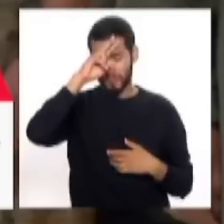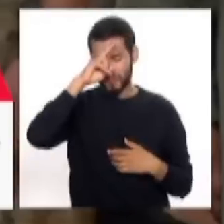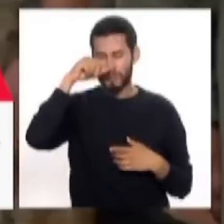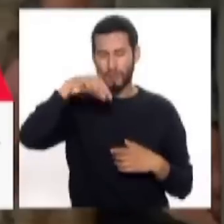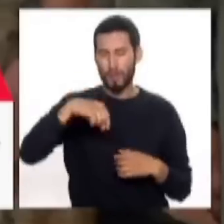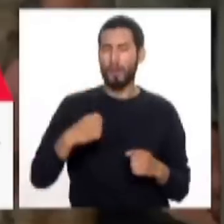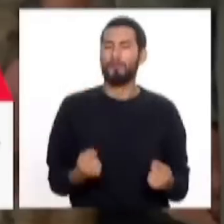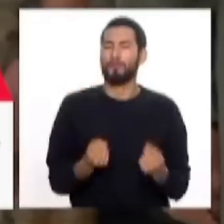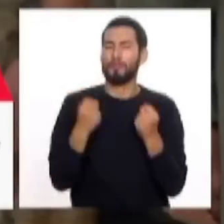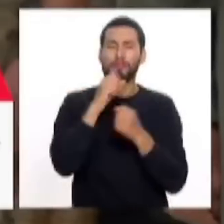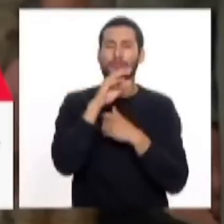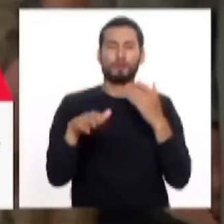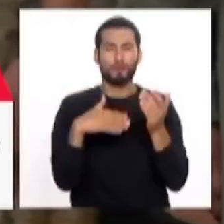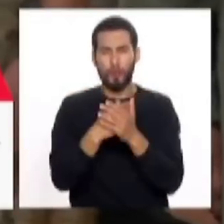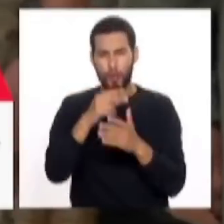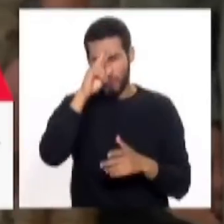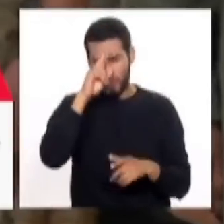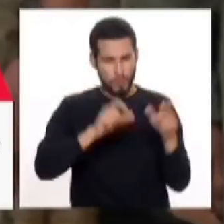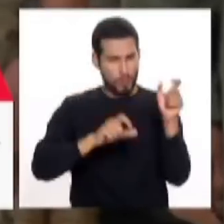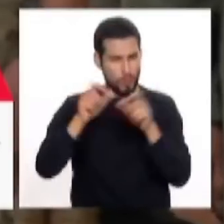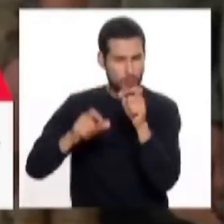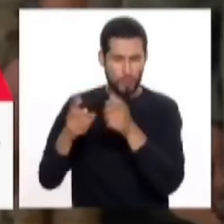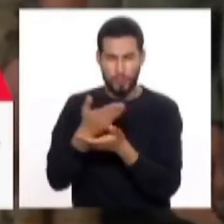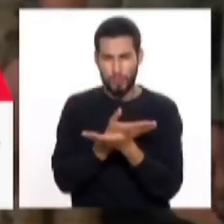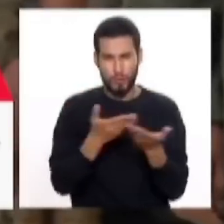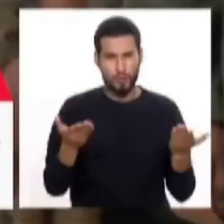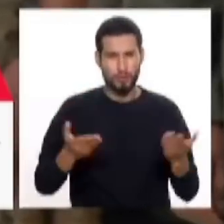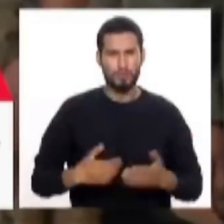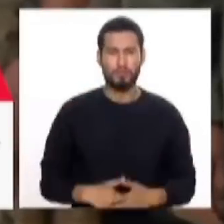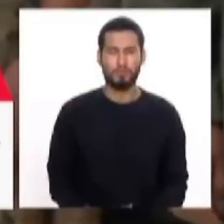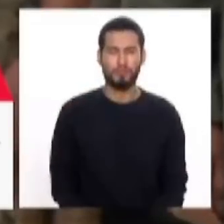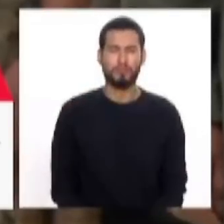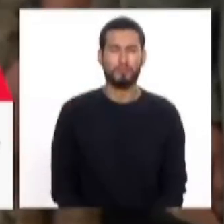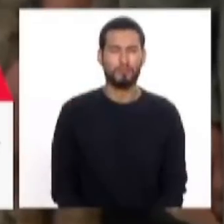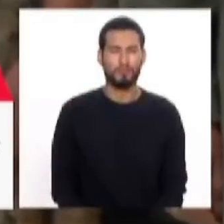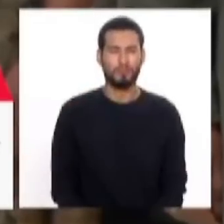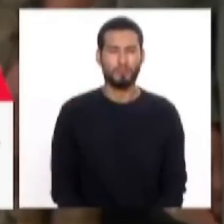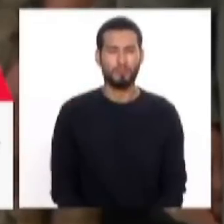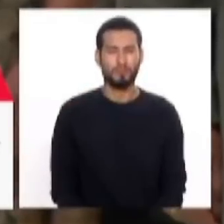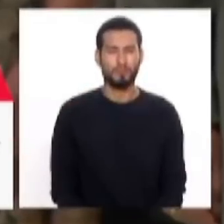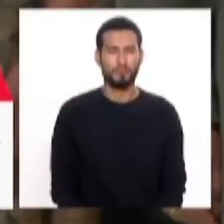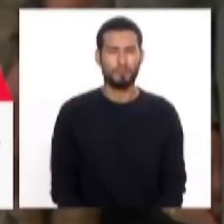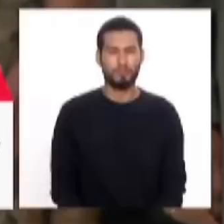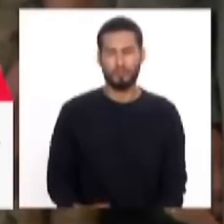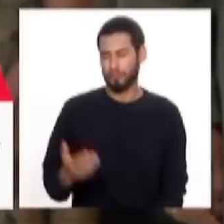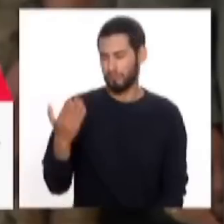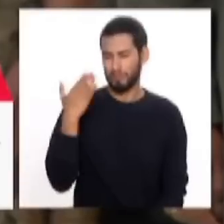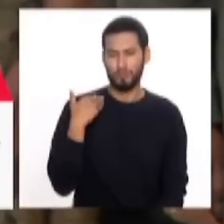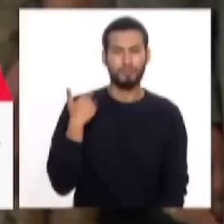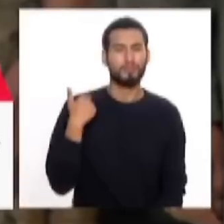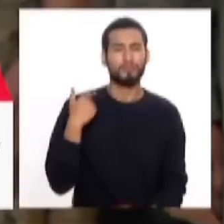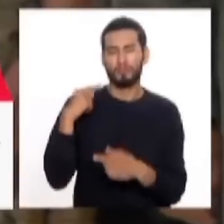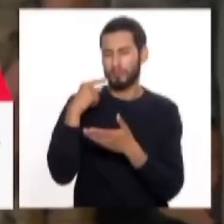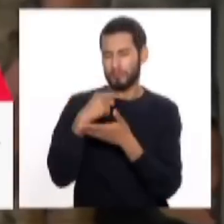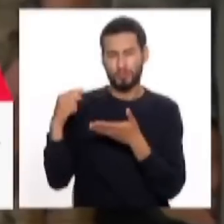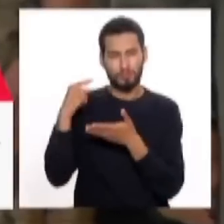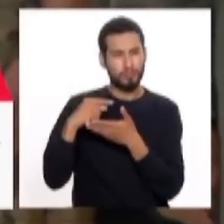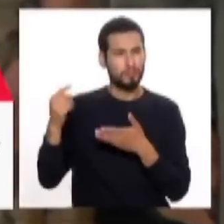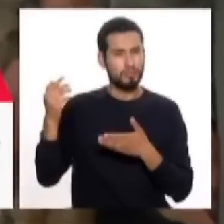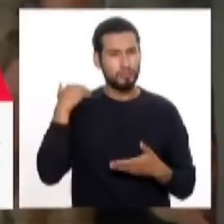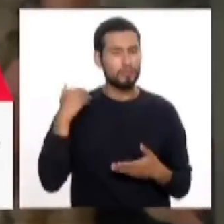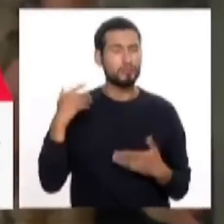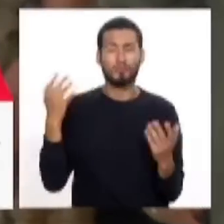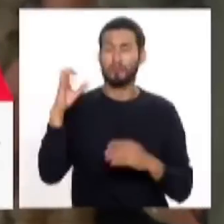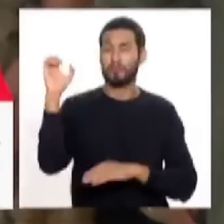fuerza de todas las peruanas y de todos los peruanos. En las últimas semanas, en medio de